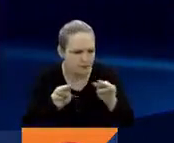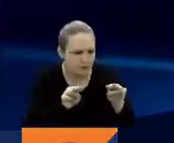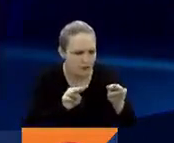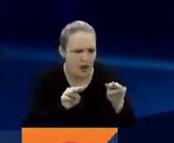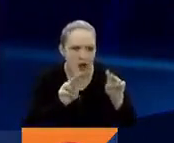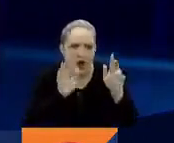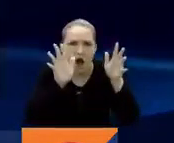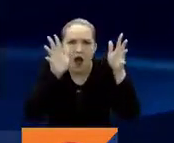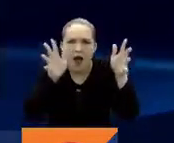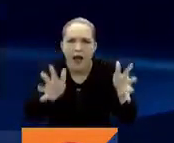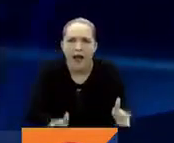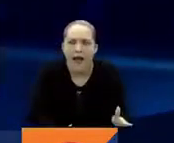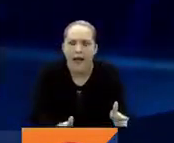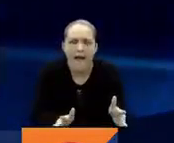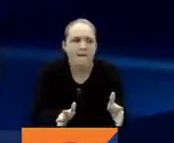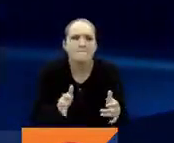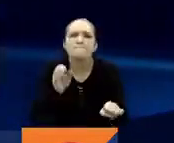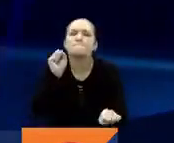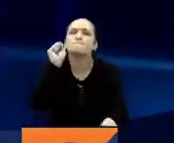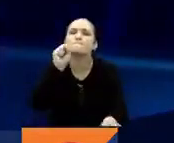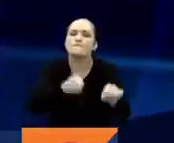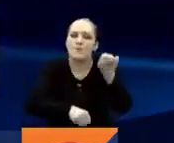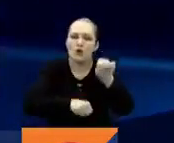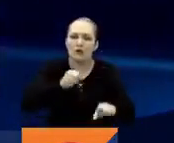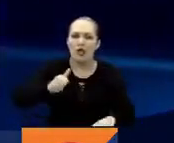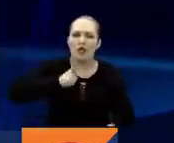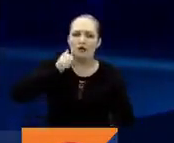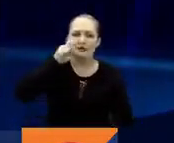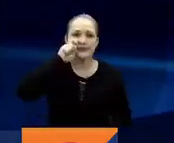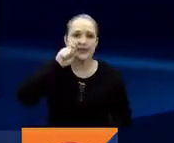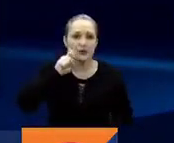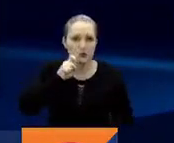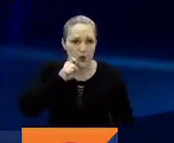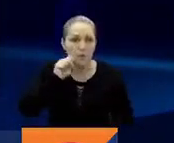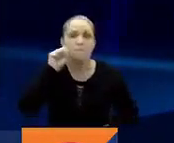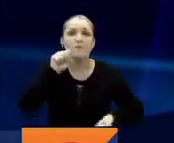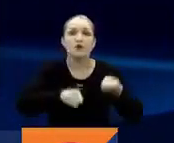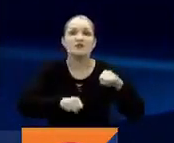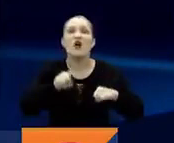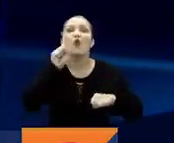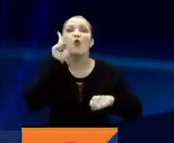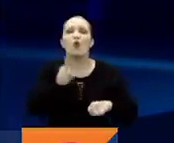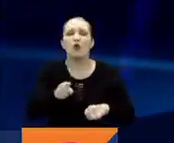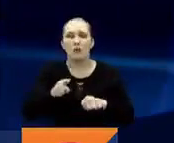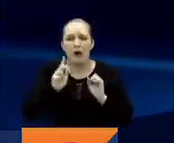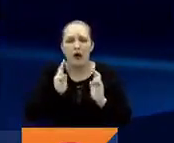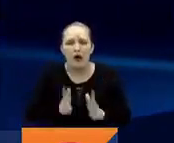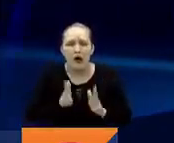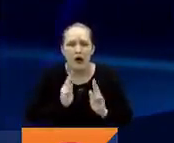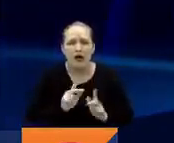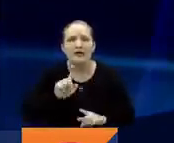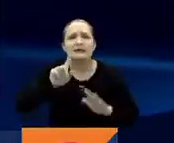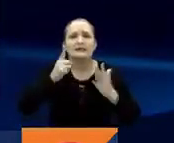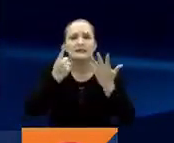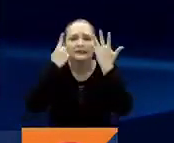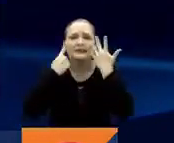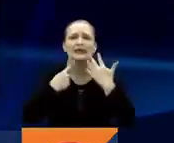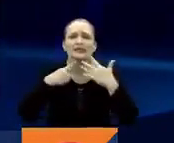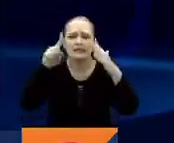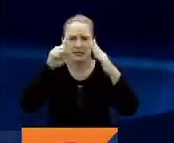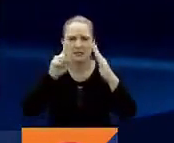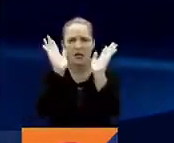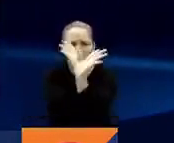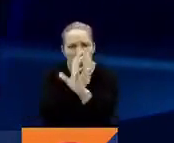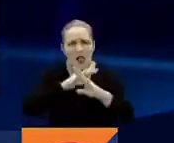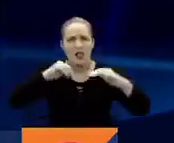hay por posibles casos de abuso sexual que pasen en el tránsito y en el transcurso de esos 6 días, que no solamente son